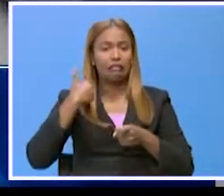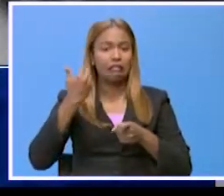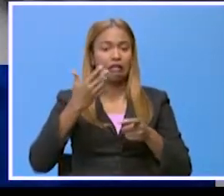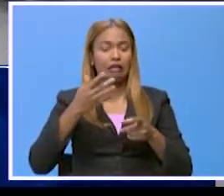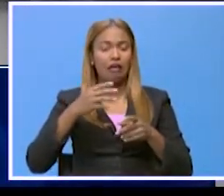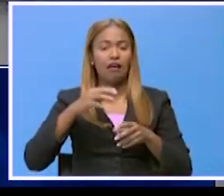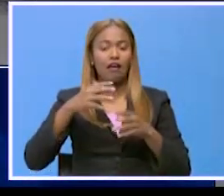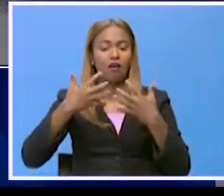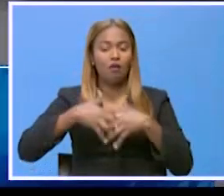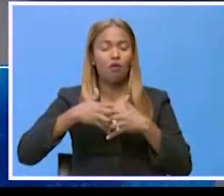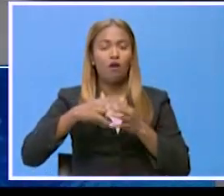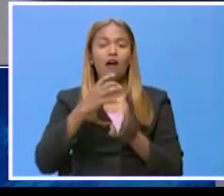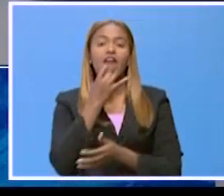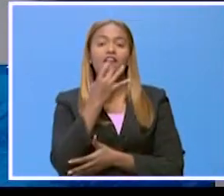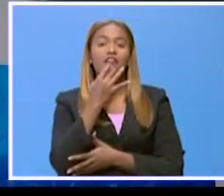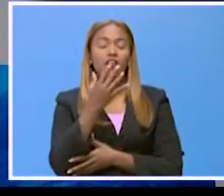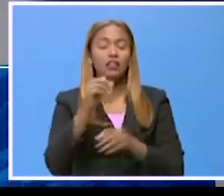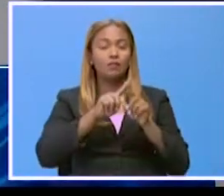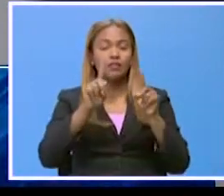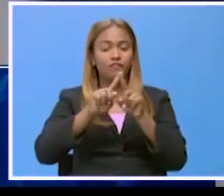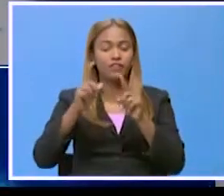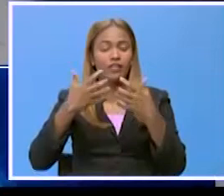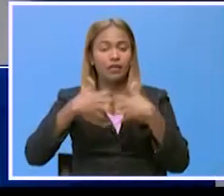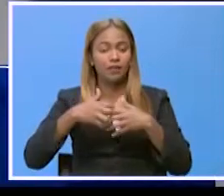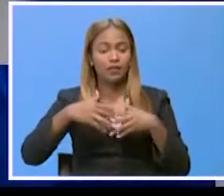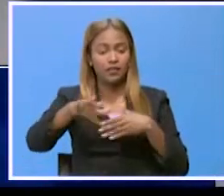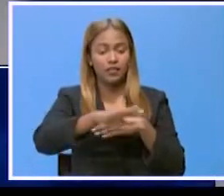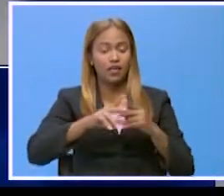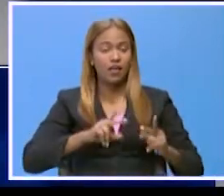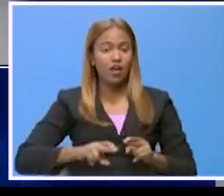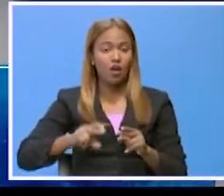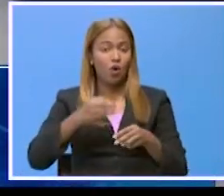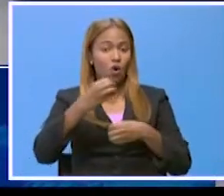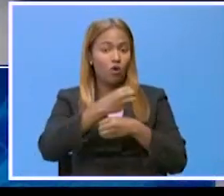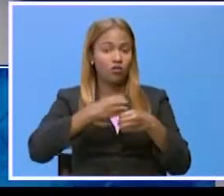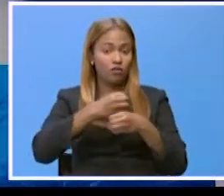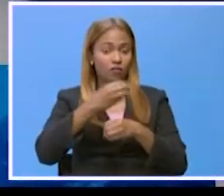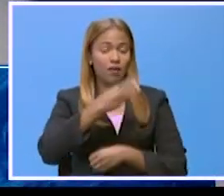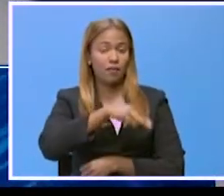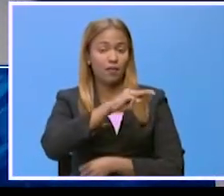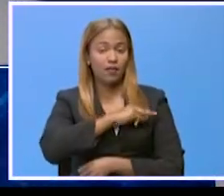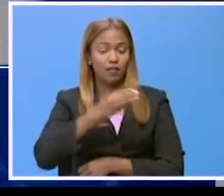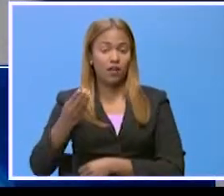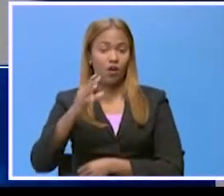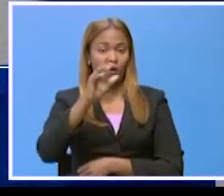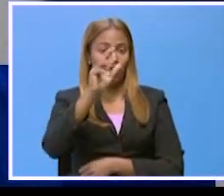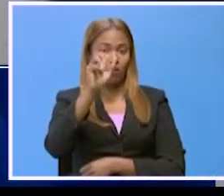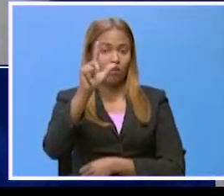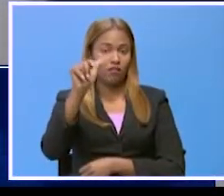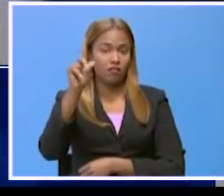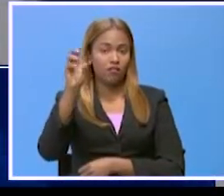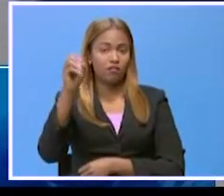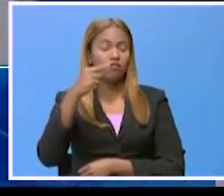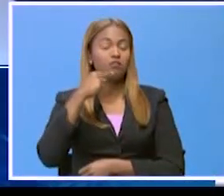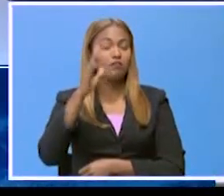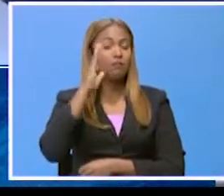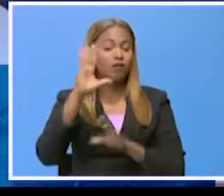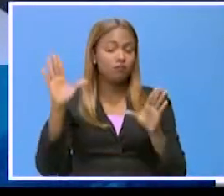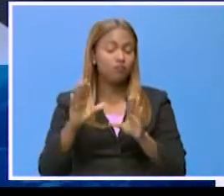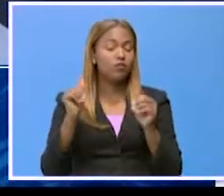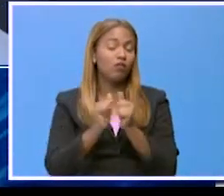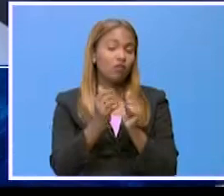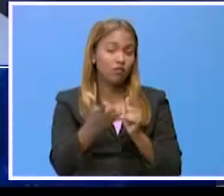generadora de electricidad y varias empresas al río sama el ministro de medioambiente ferrando jorge mera garantizó que actuarán